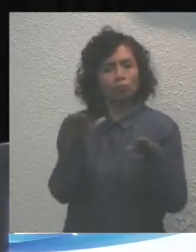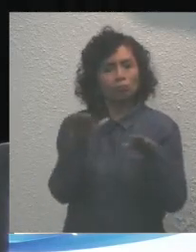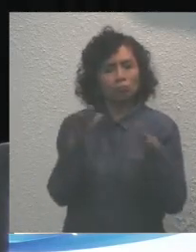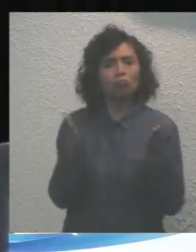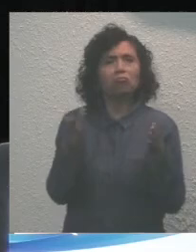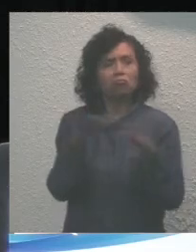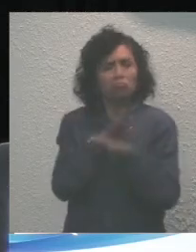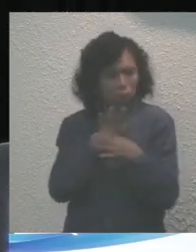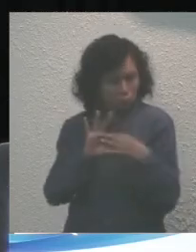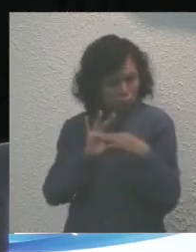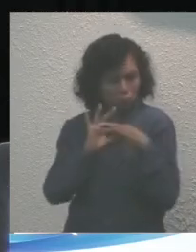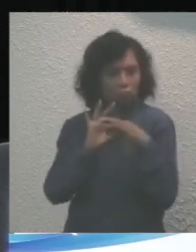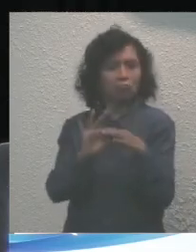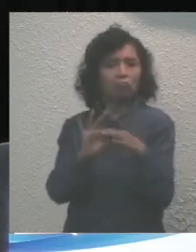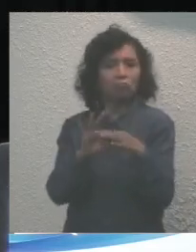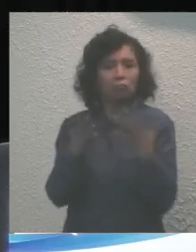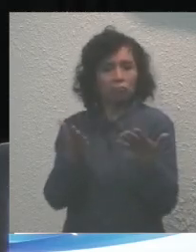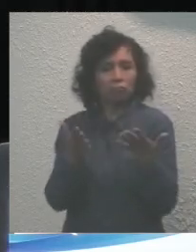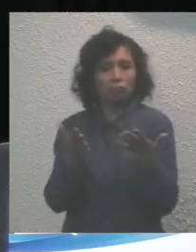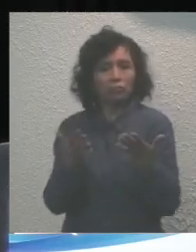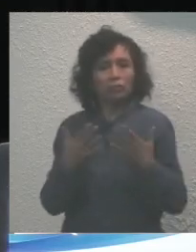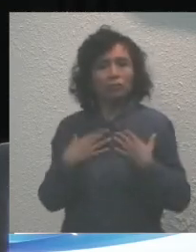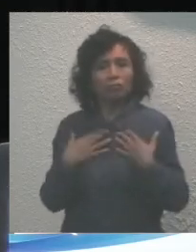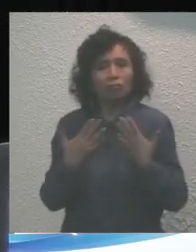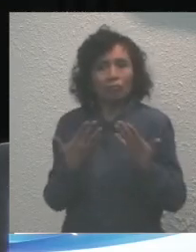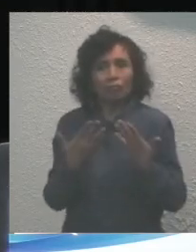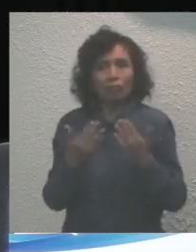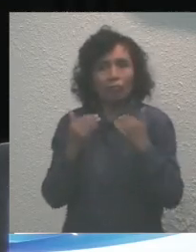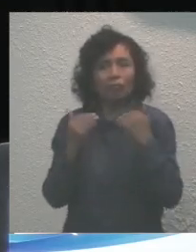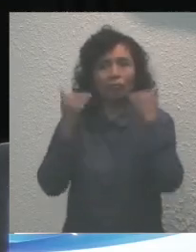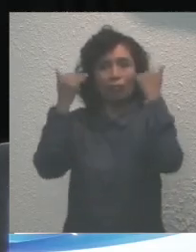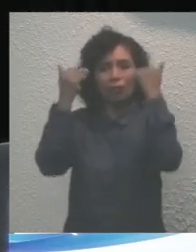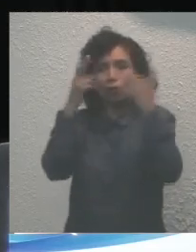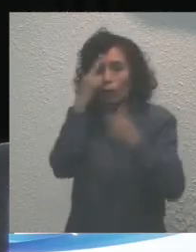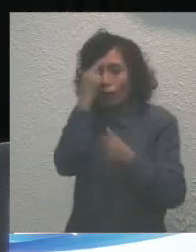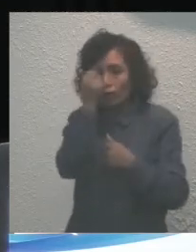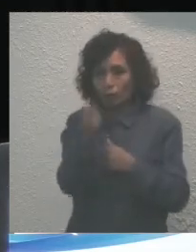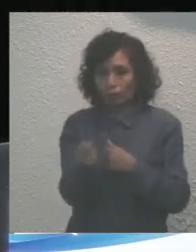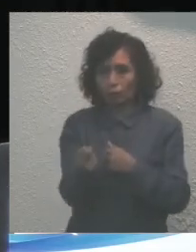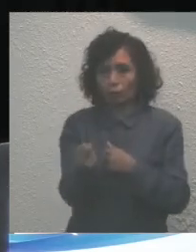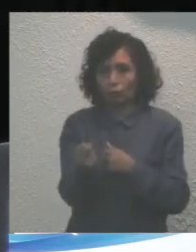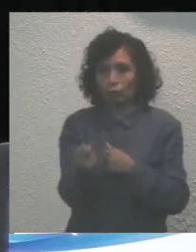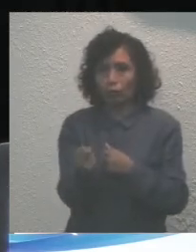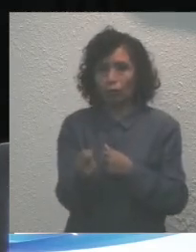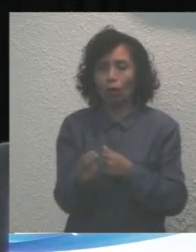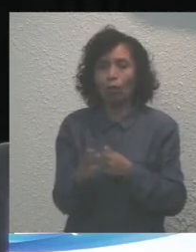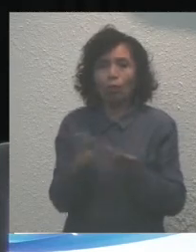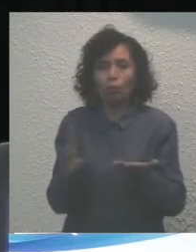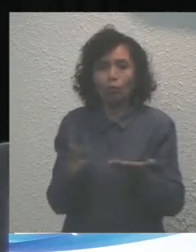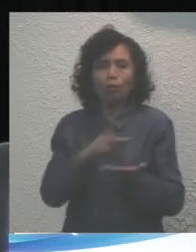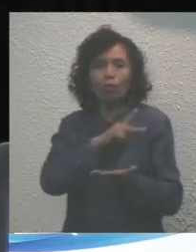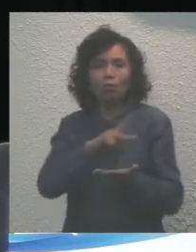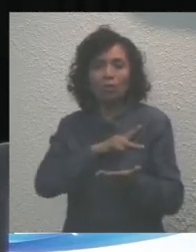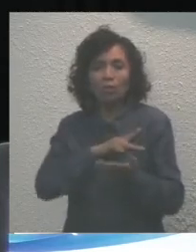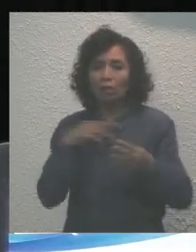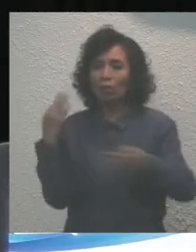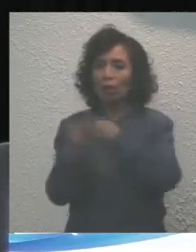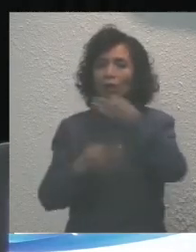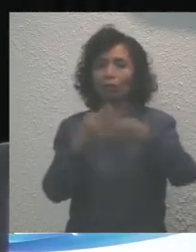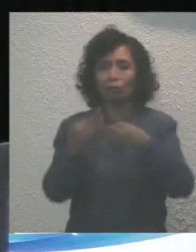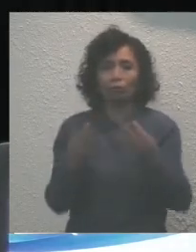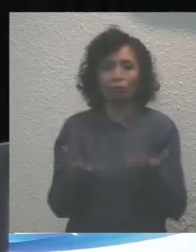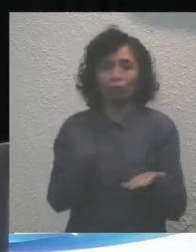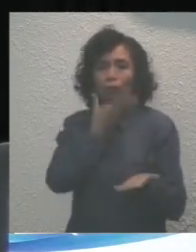la fraternidad y con el arma suprema de la razón una patria chica para todas y